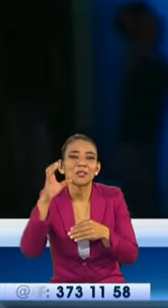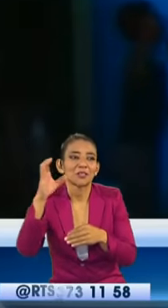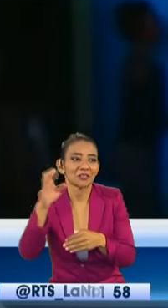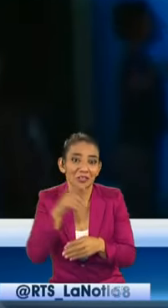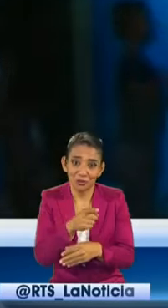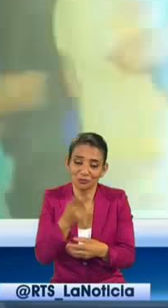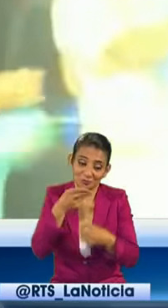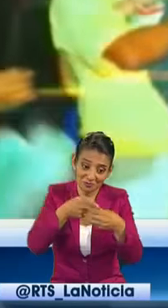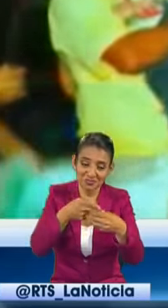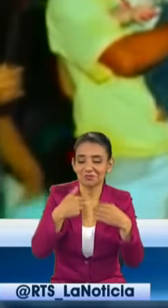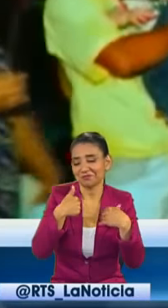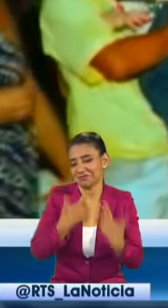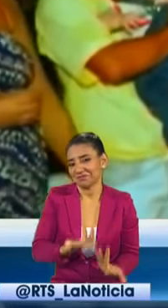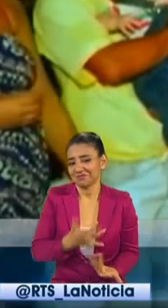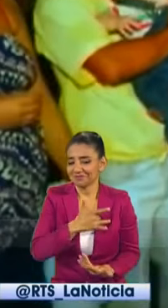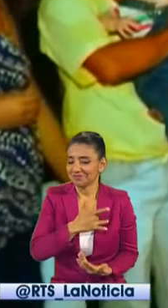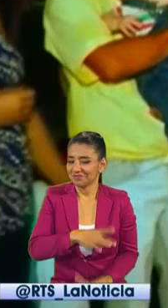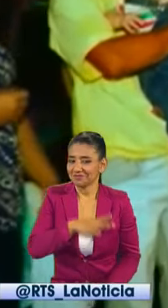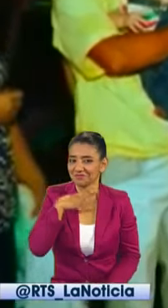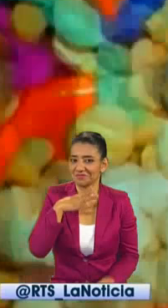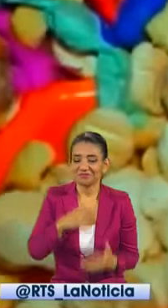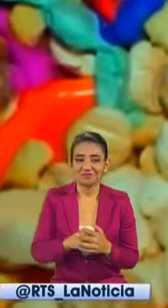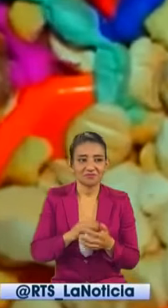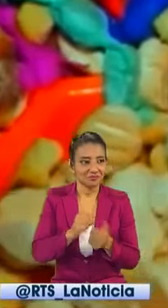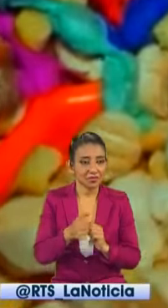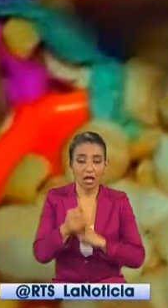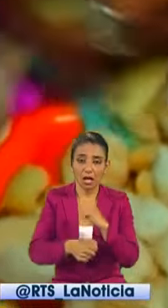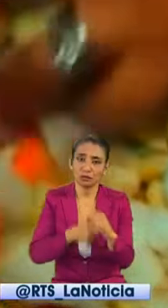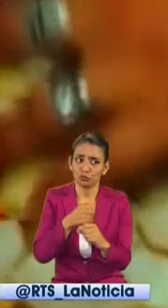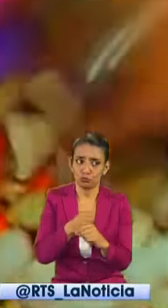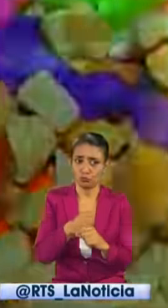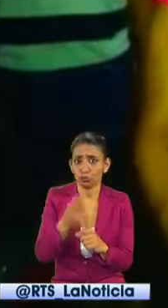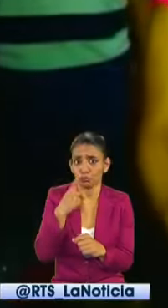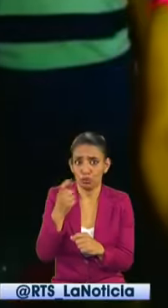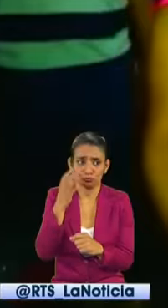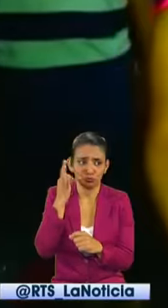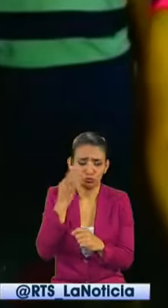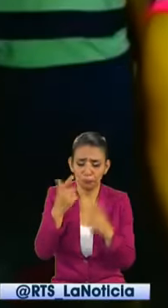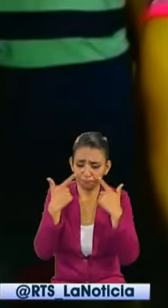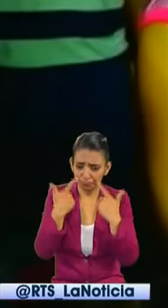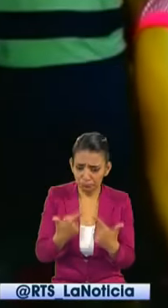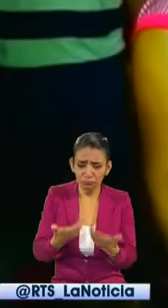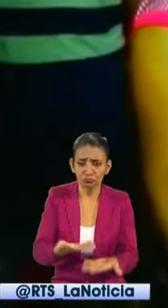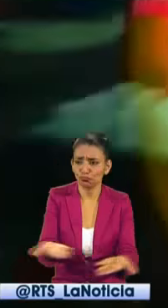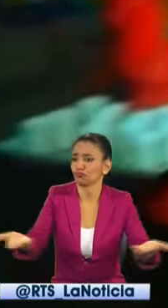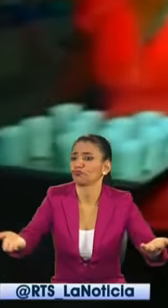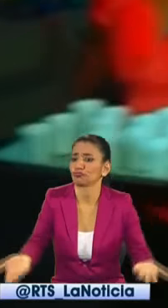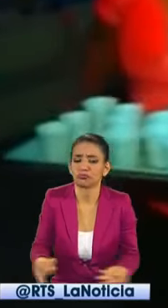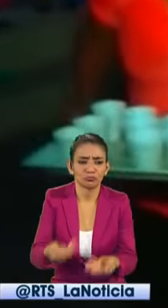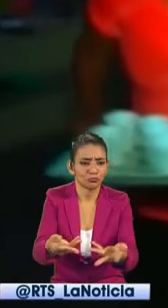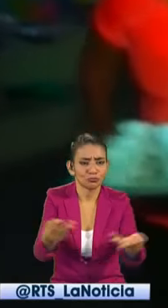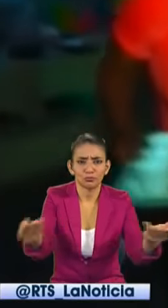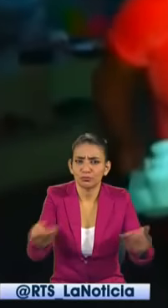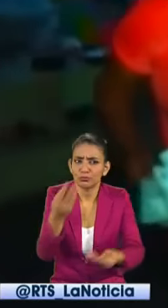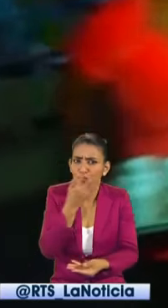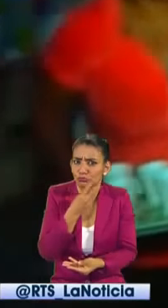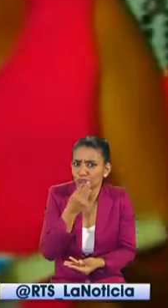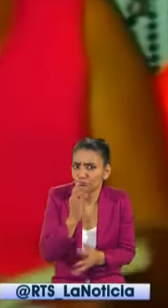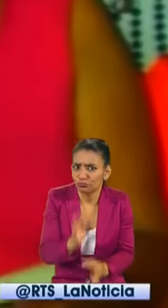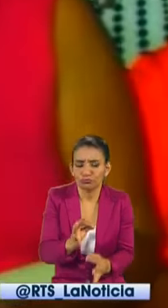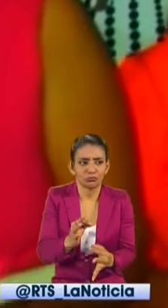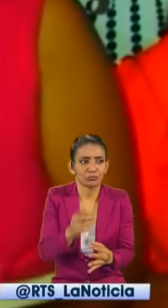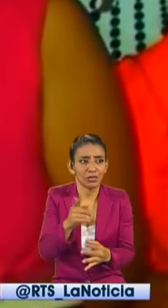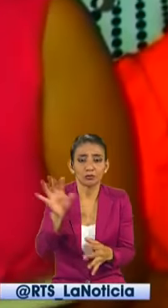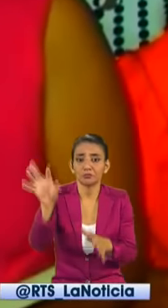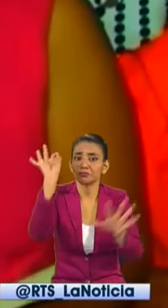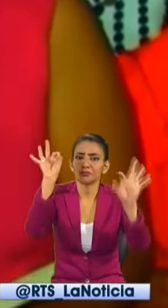y que yo sea parte de ellas. Cada año los padrinos del niño se esmeran por dar lo mejor a quienes asisten a esta fiesta. Ellos son escogidos de